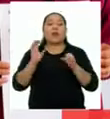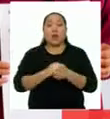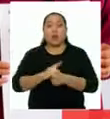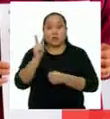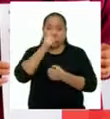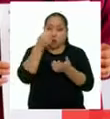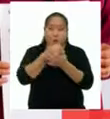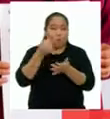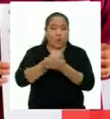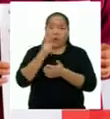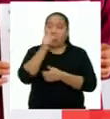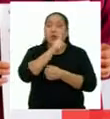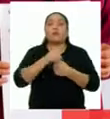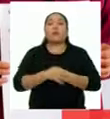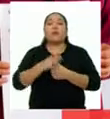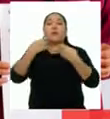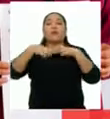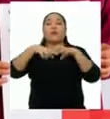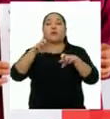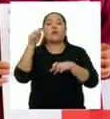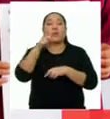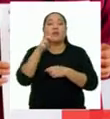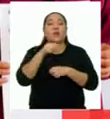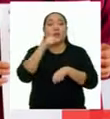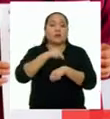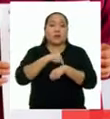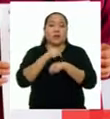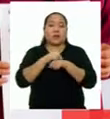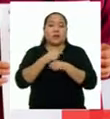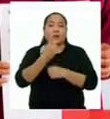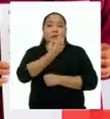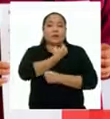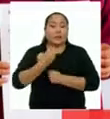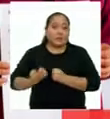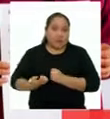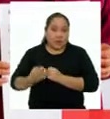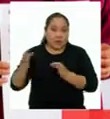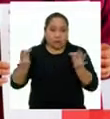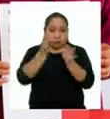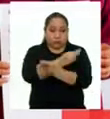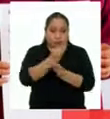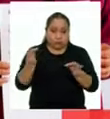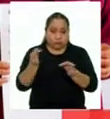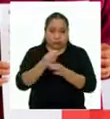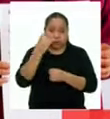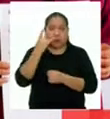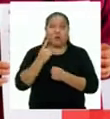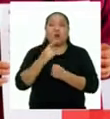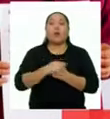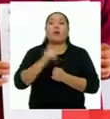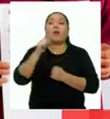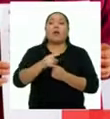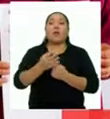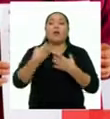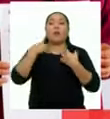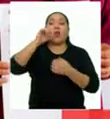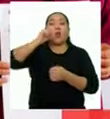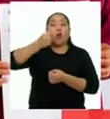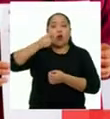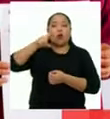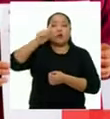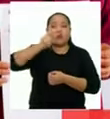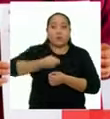costo alguna, permitiendo durante el presente gobierno de transición contar con más de 11.000 ofertas de trabajo vigentes con